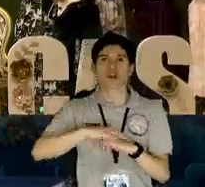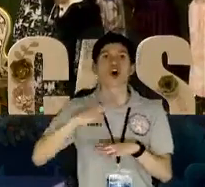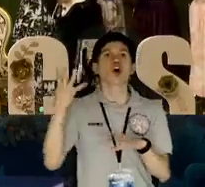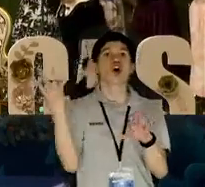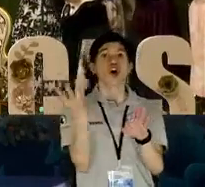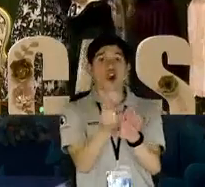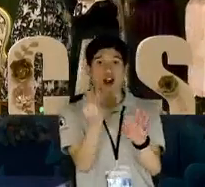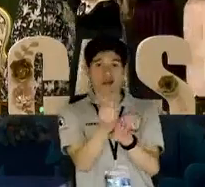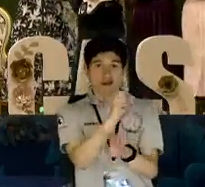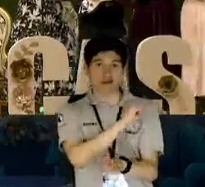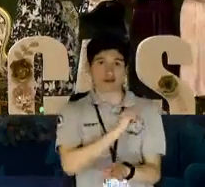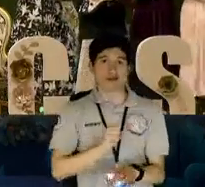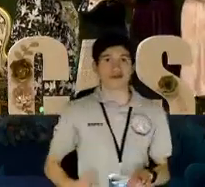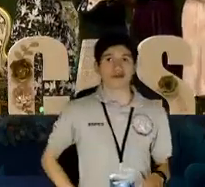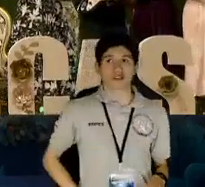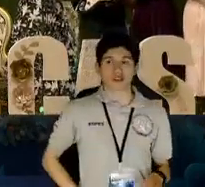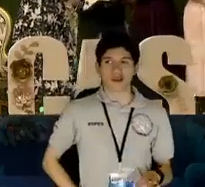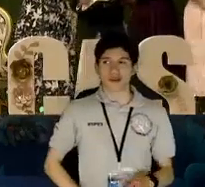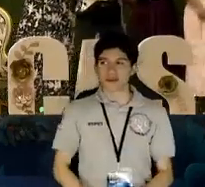Del Señor